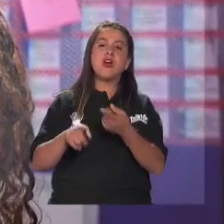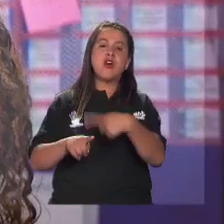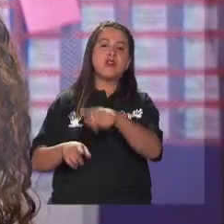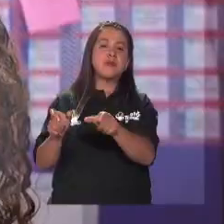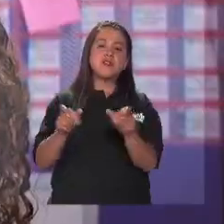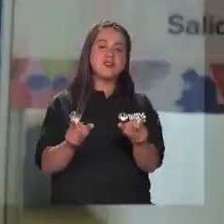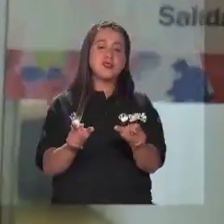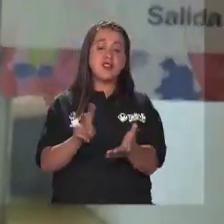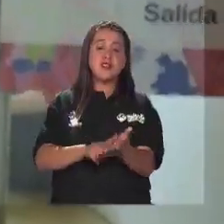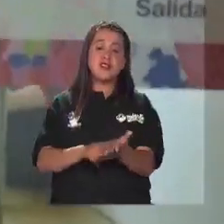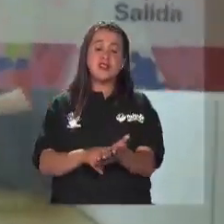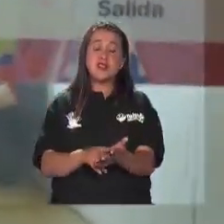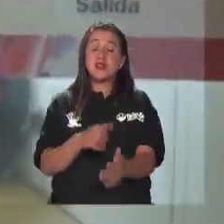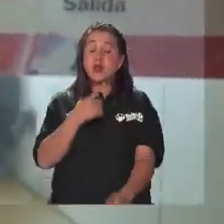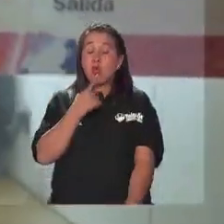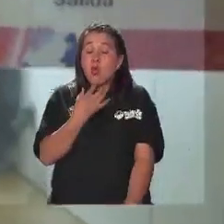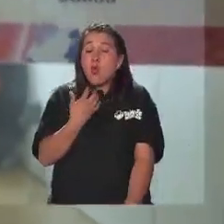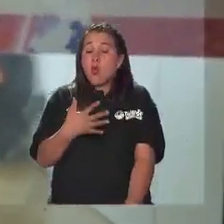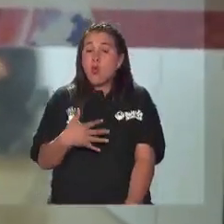duro.